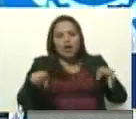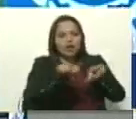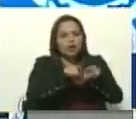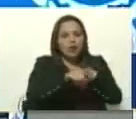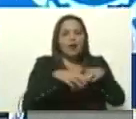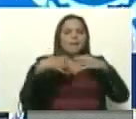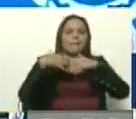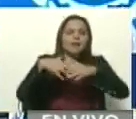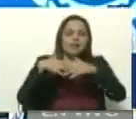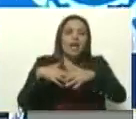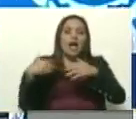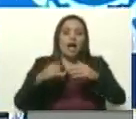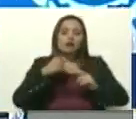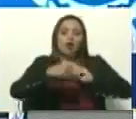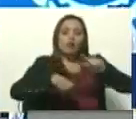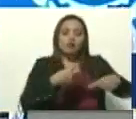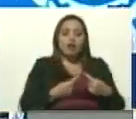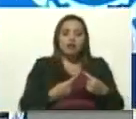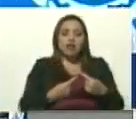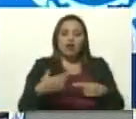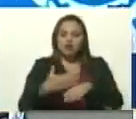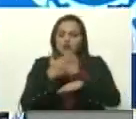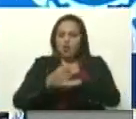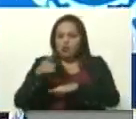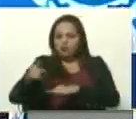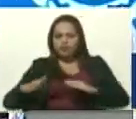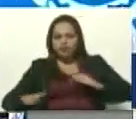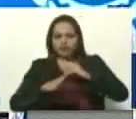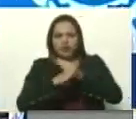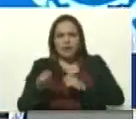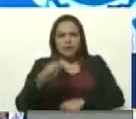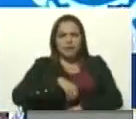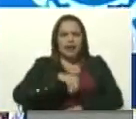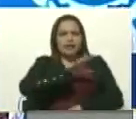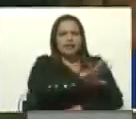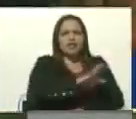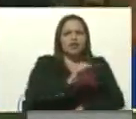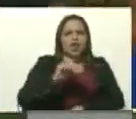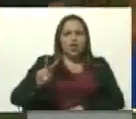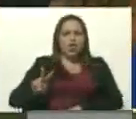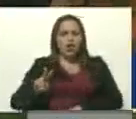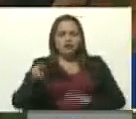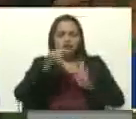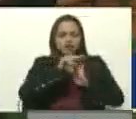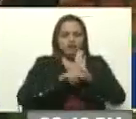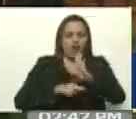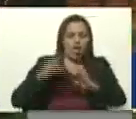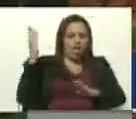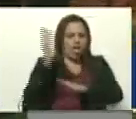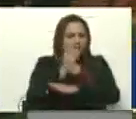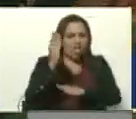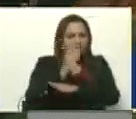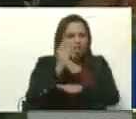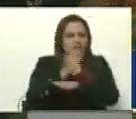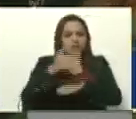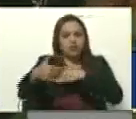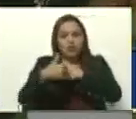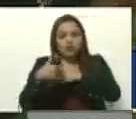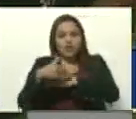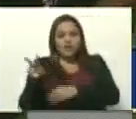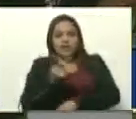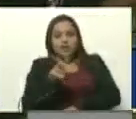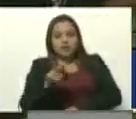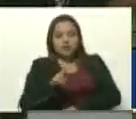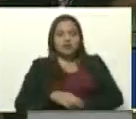empresarial ha sido impactado por el bloqueo. Más de 502 medidas coercitivas unilaterales,